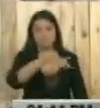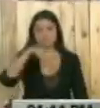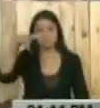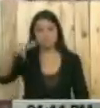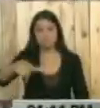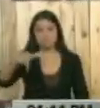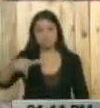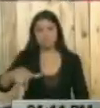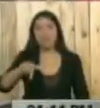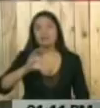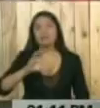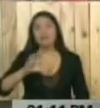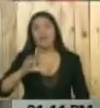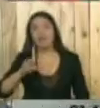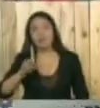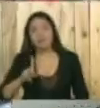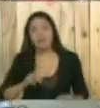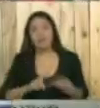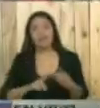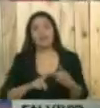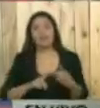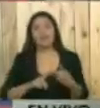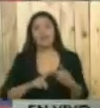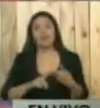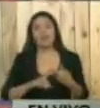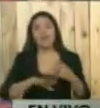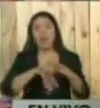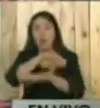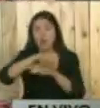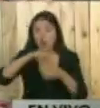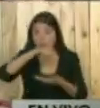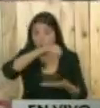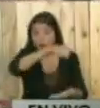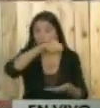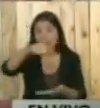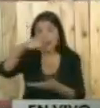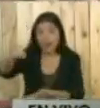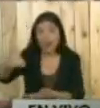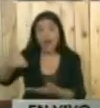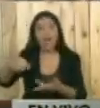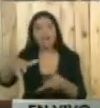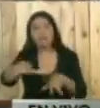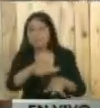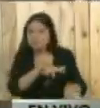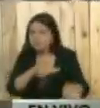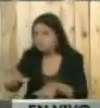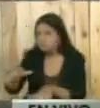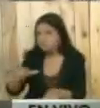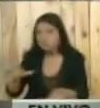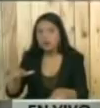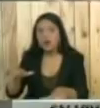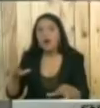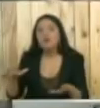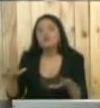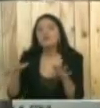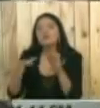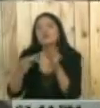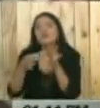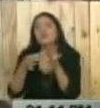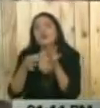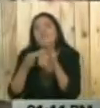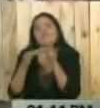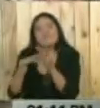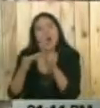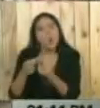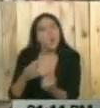nuestros LP, nuestros CLAP, nuestras VC se han unido como una